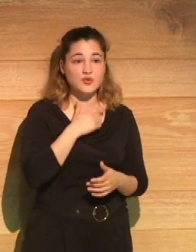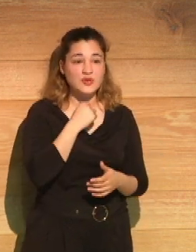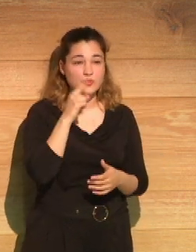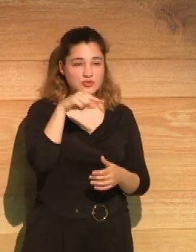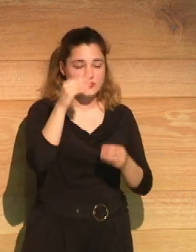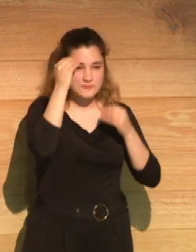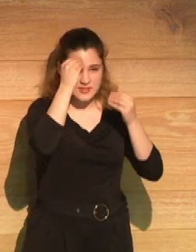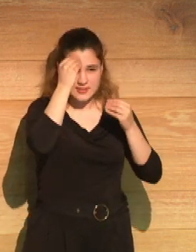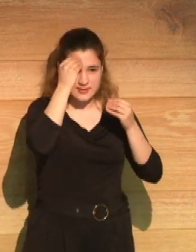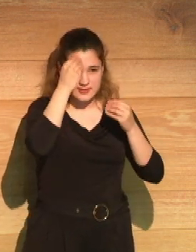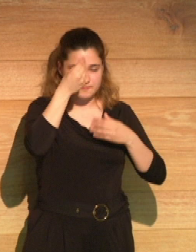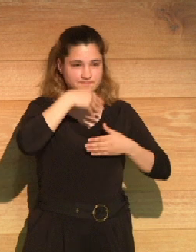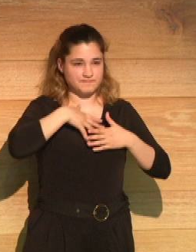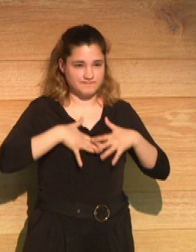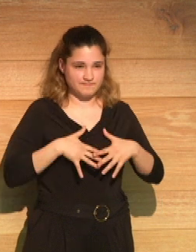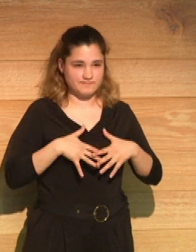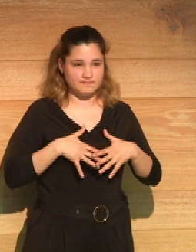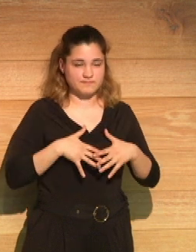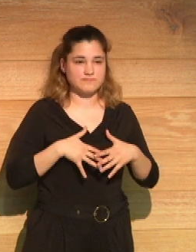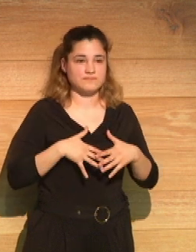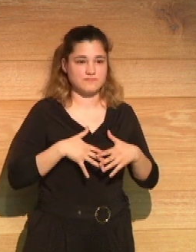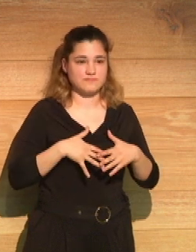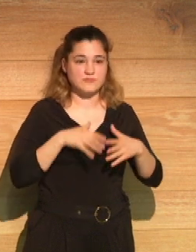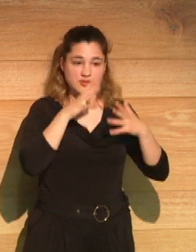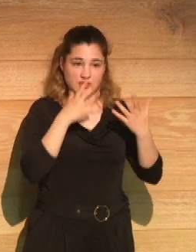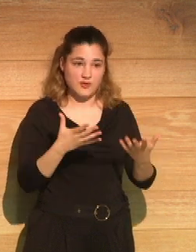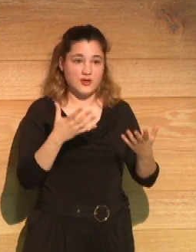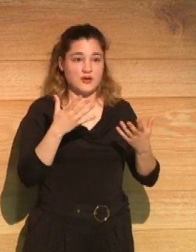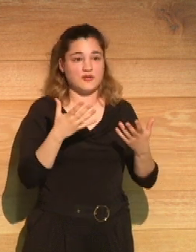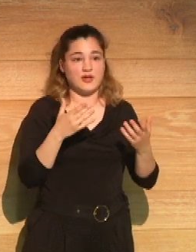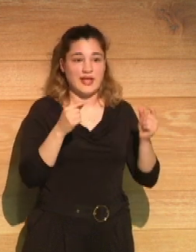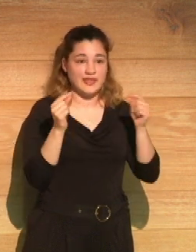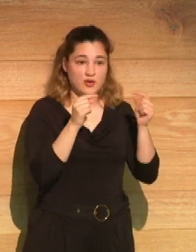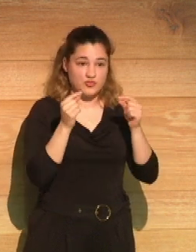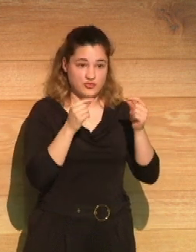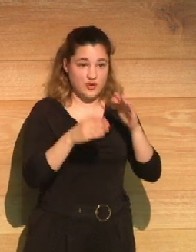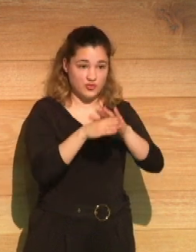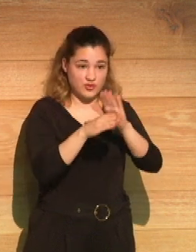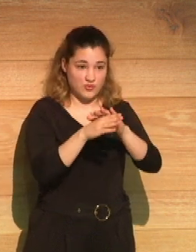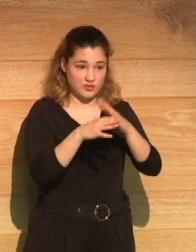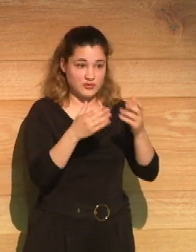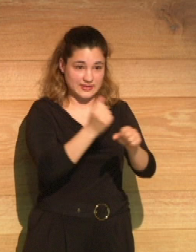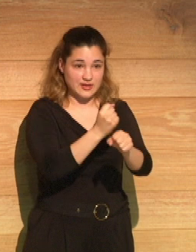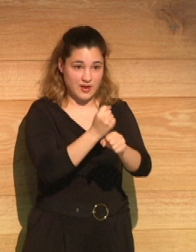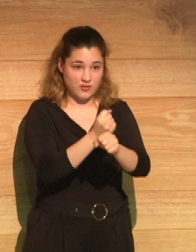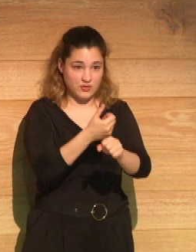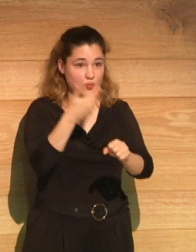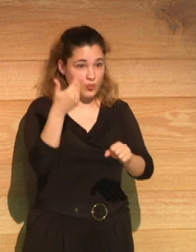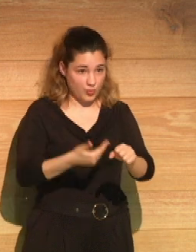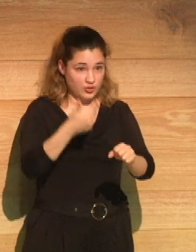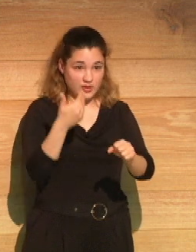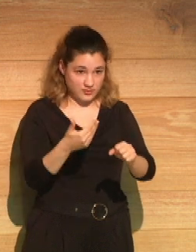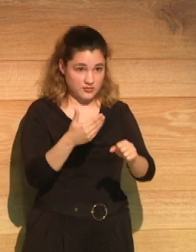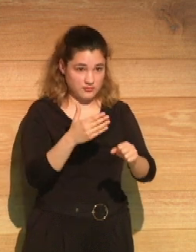tomen, que se las lleven, bien sea para continuar estas discusiones en las mesas de trabajo, que vi que son muy relevantes los temas que van